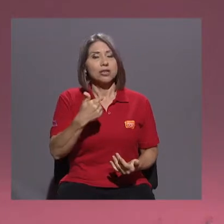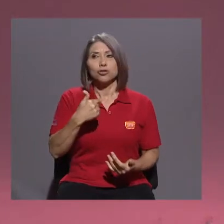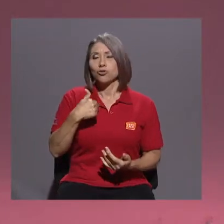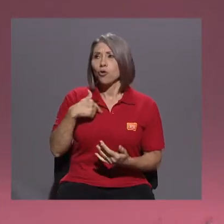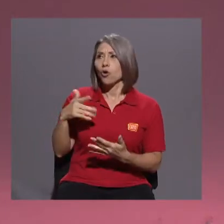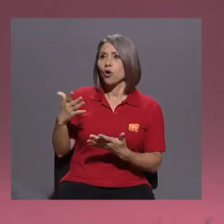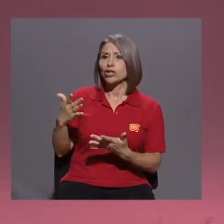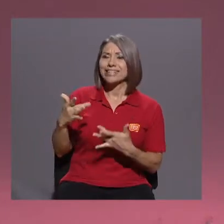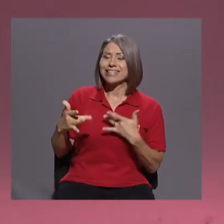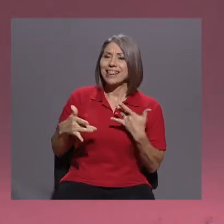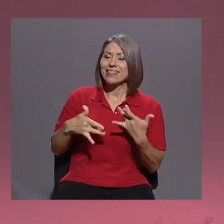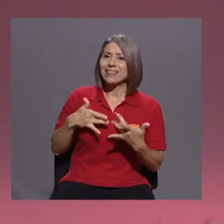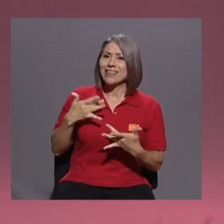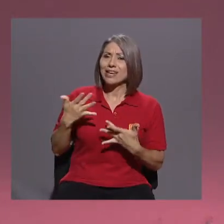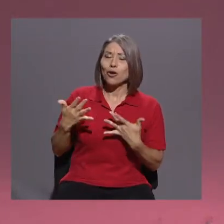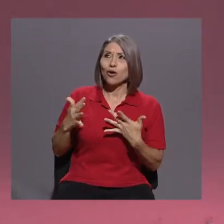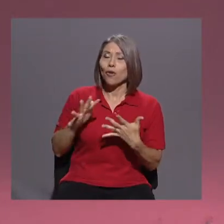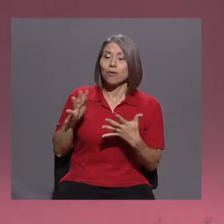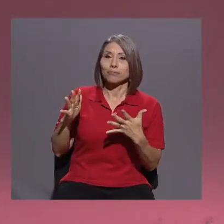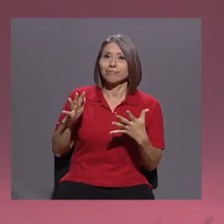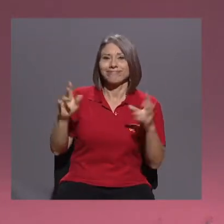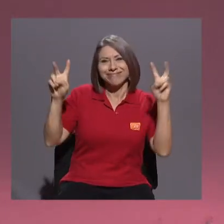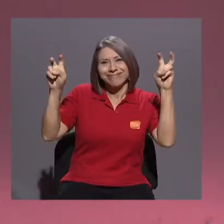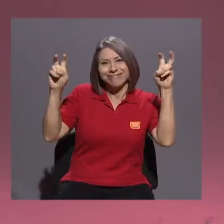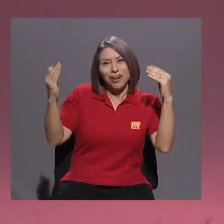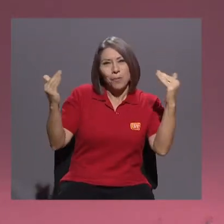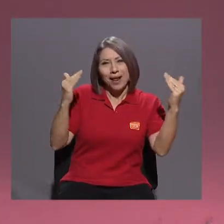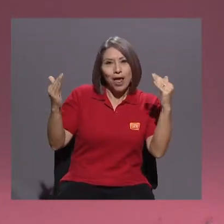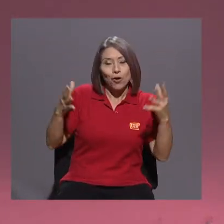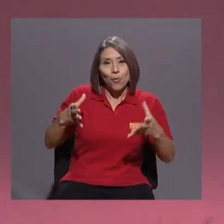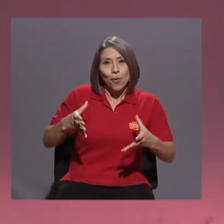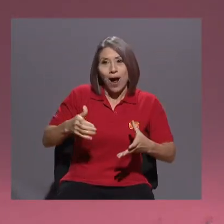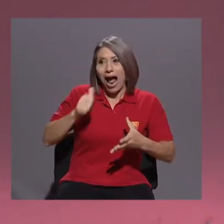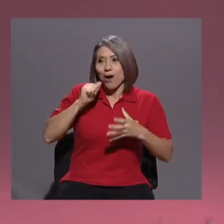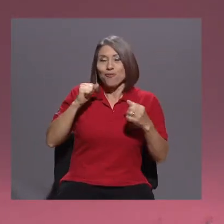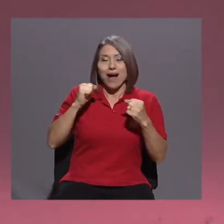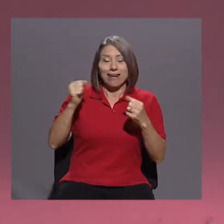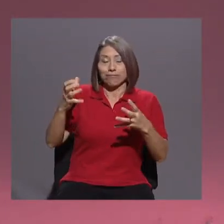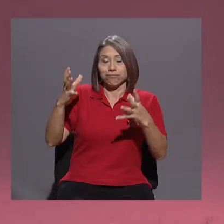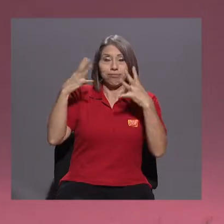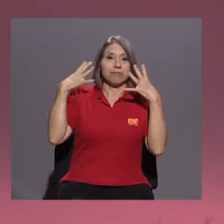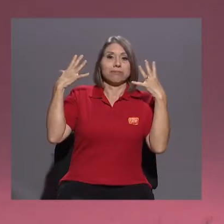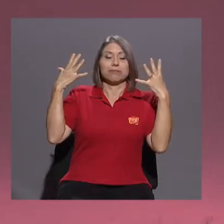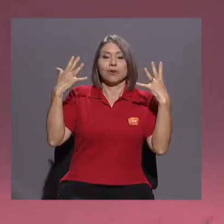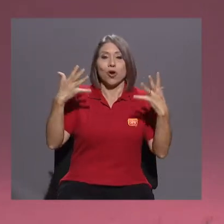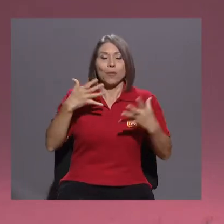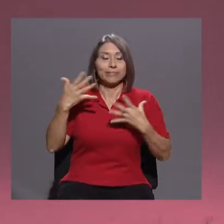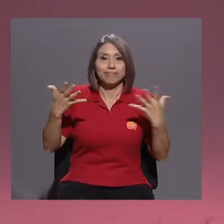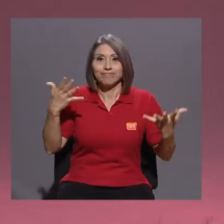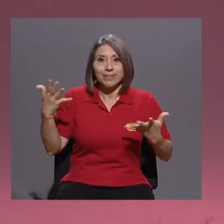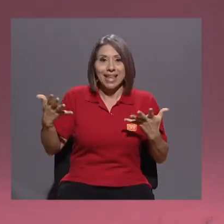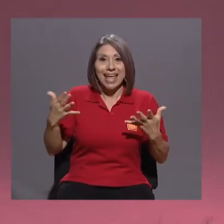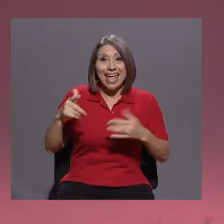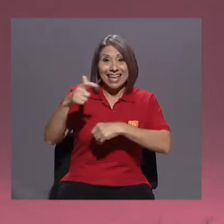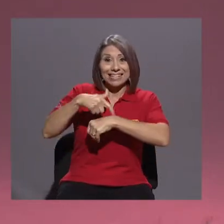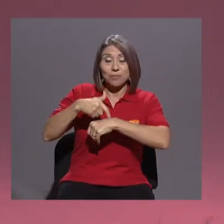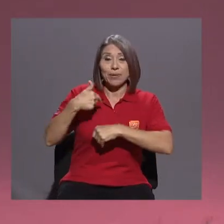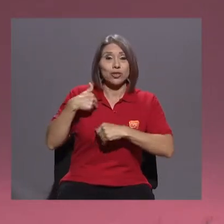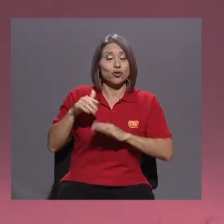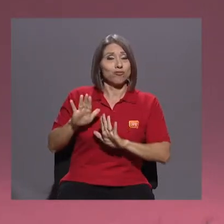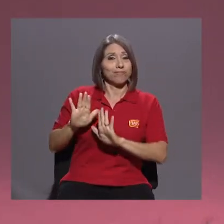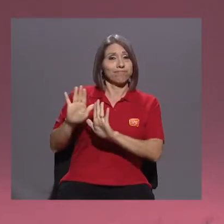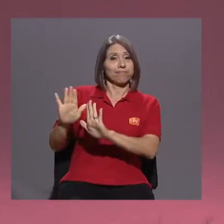Yo sentí Que me habían echado Un balde de agua encima En ese momento Mejor dicho